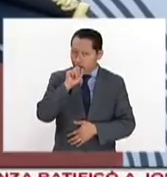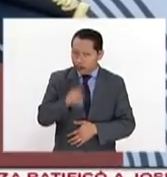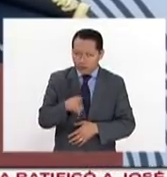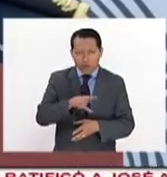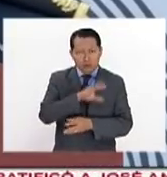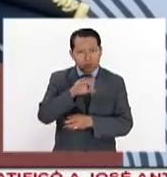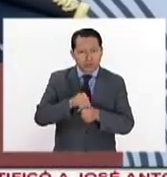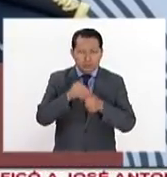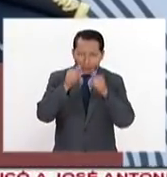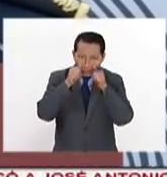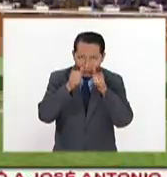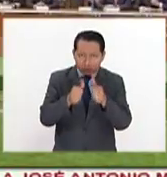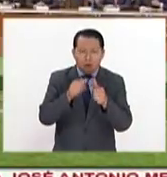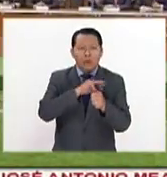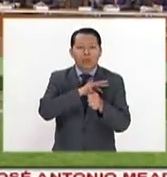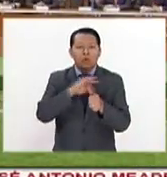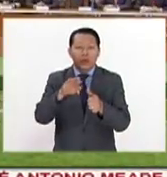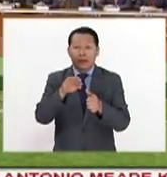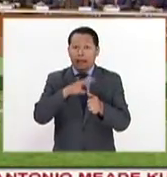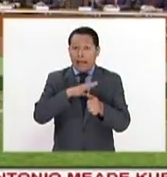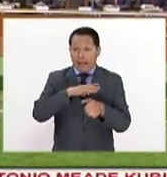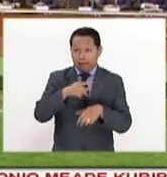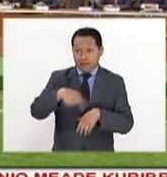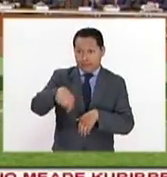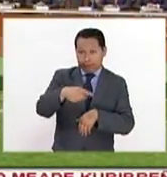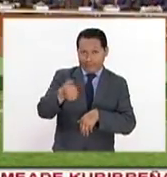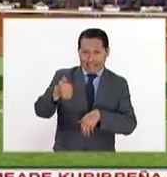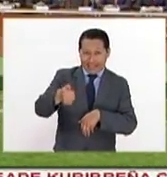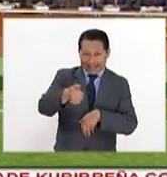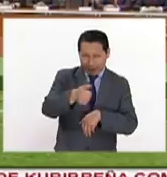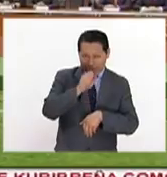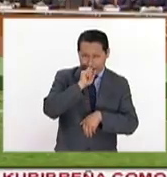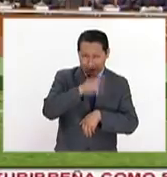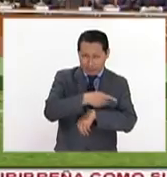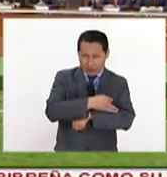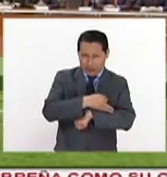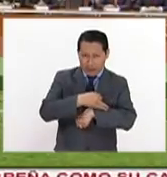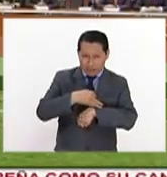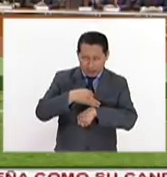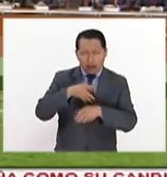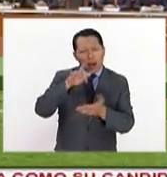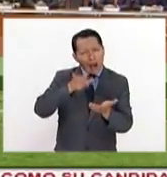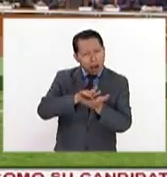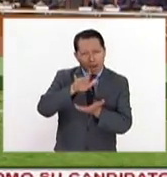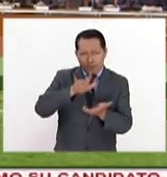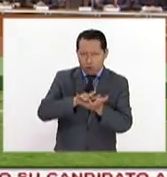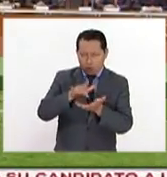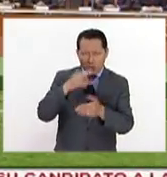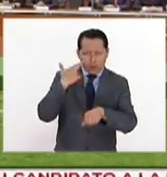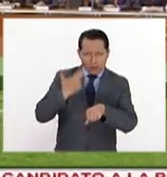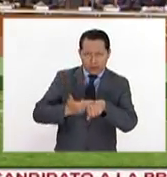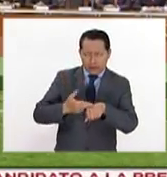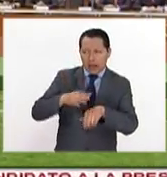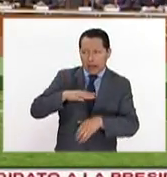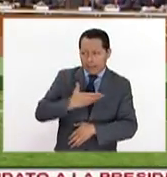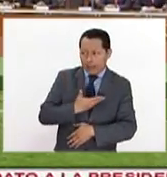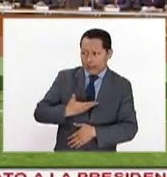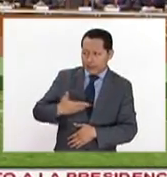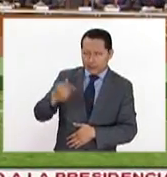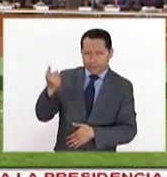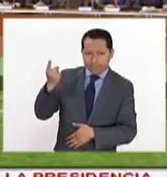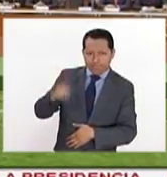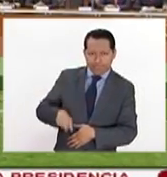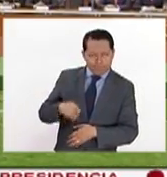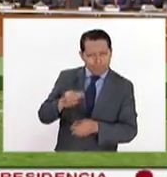muy pendiente de que reciban los apoyos correspondientes conforme la instrucción del ciudadano